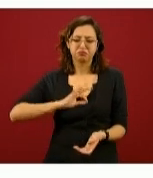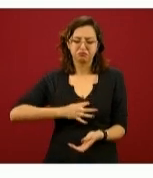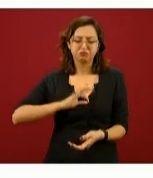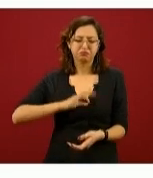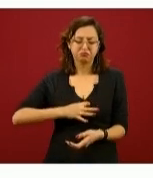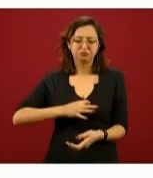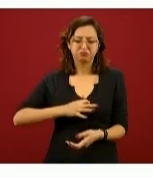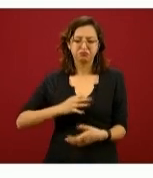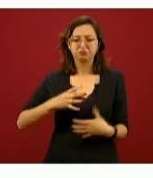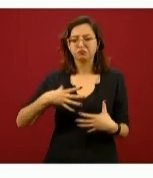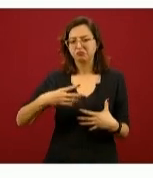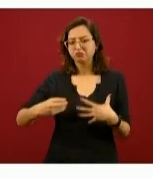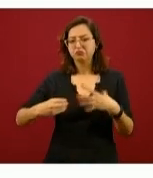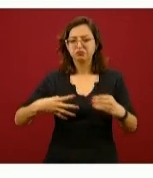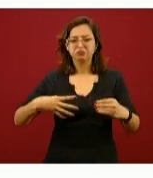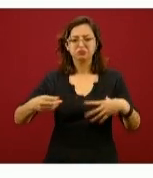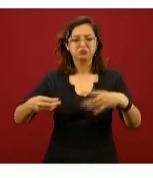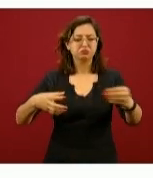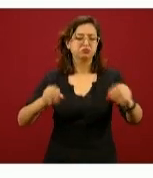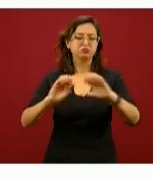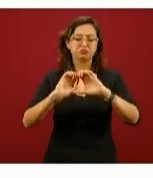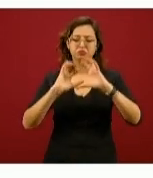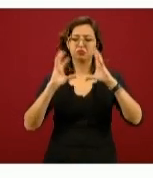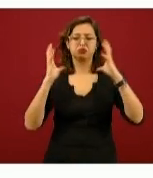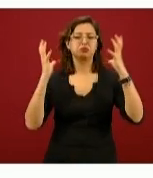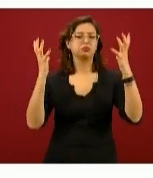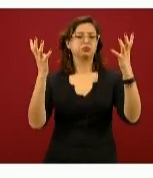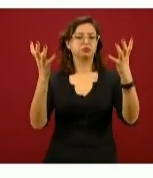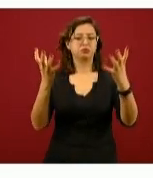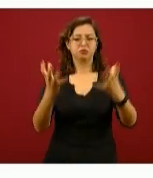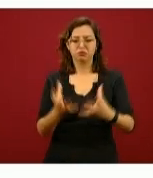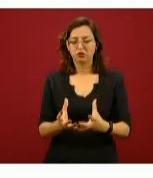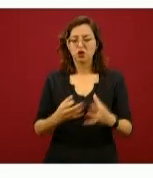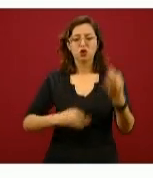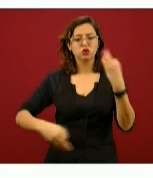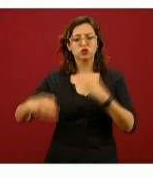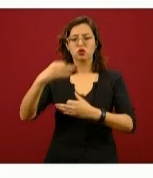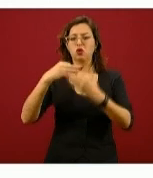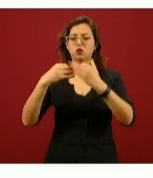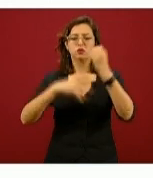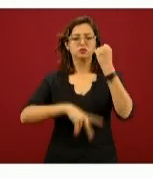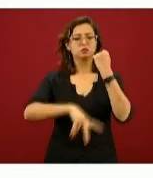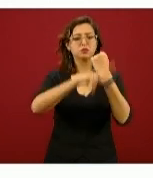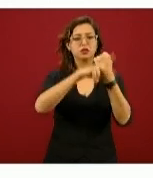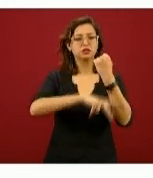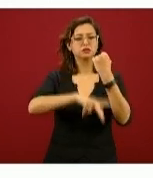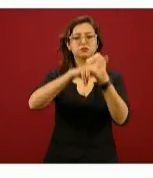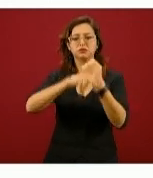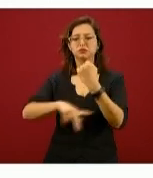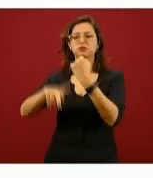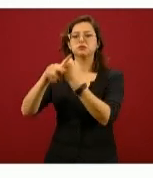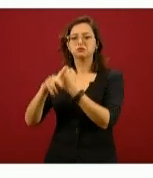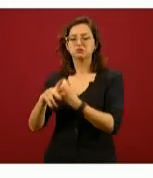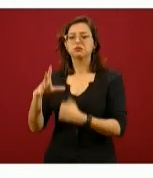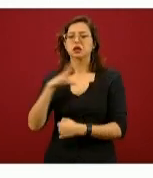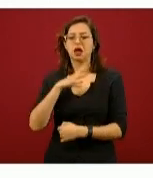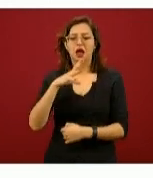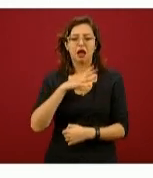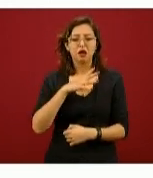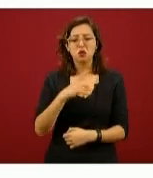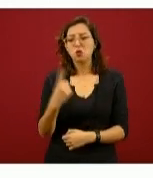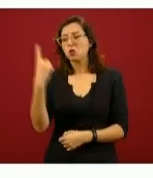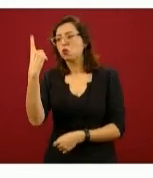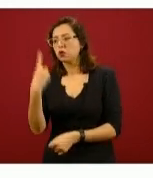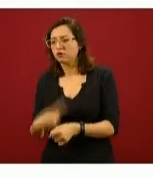extensa porción del mundo. Actualmente prácticamente todos los estados nacionales tienen al menos un